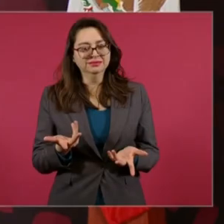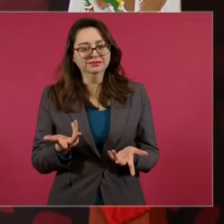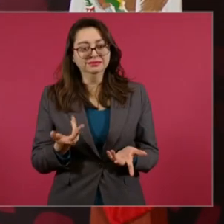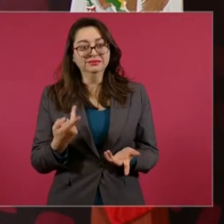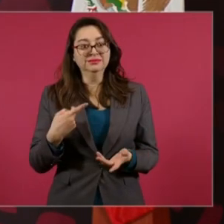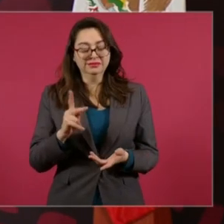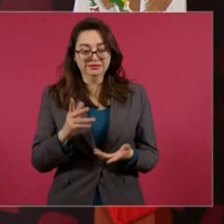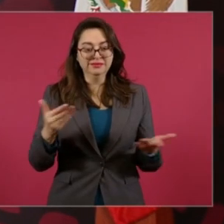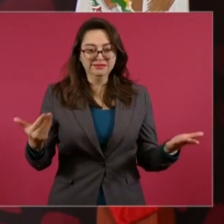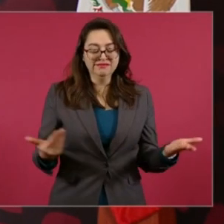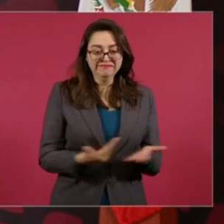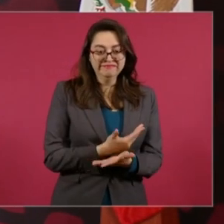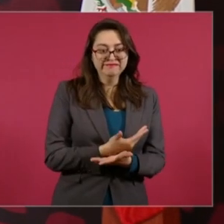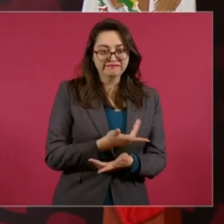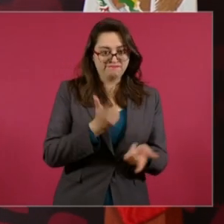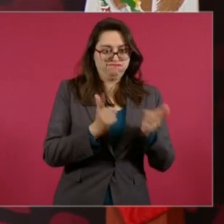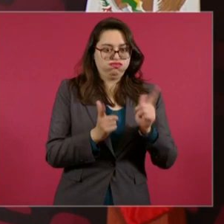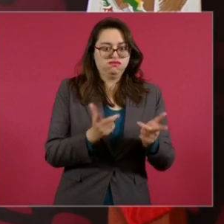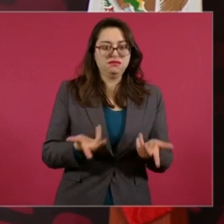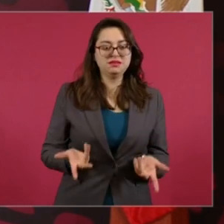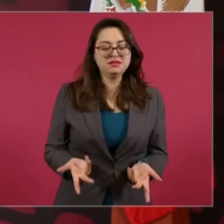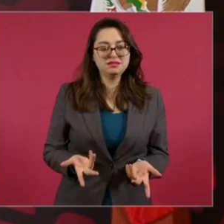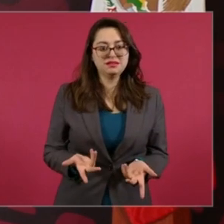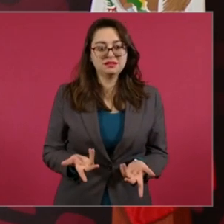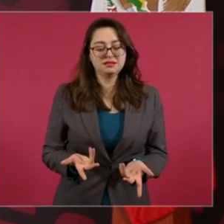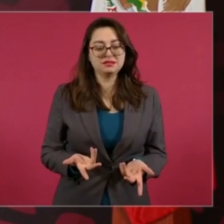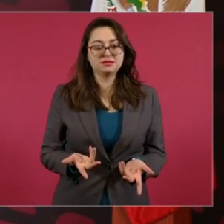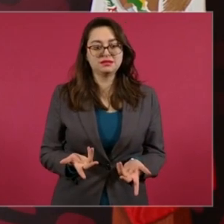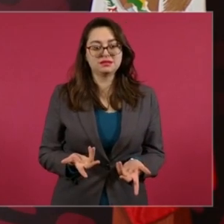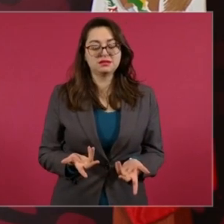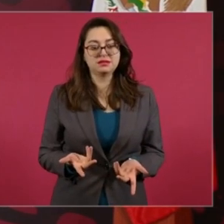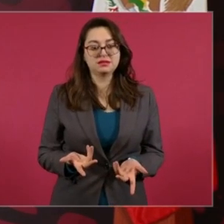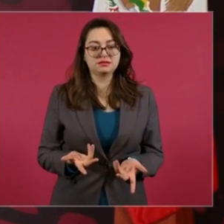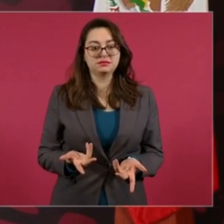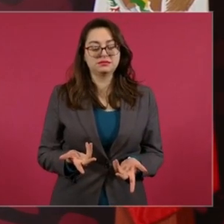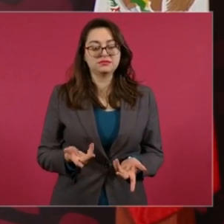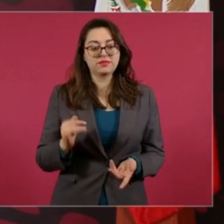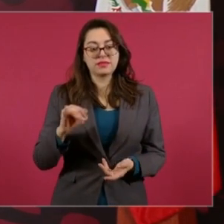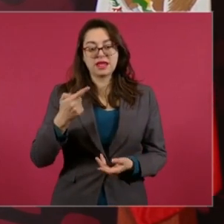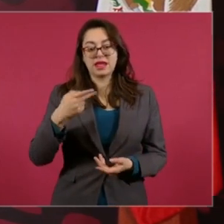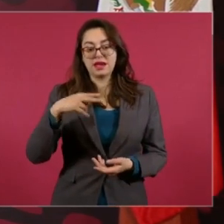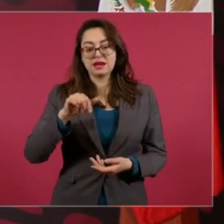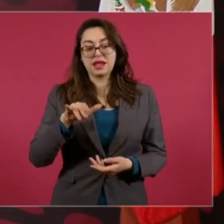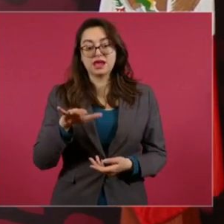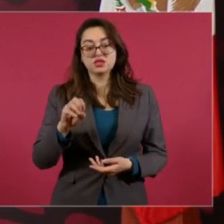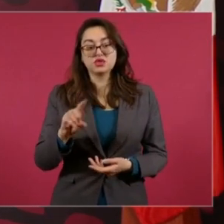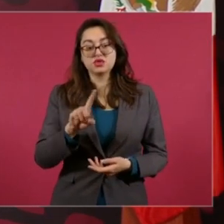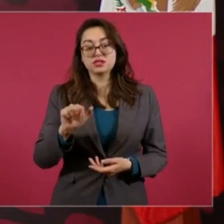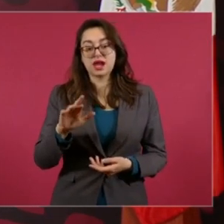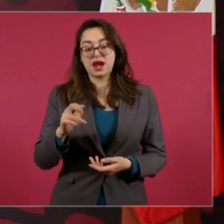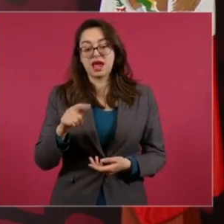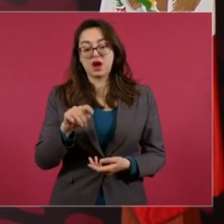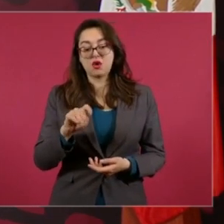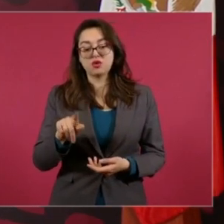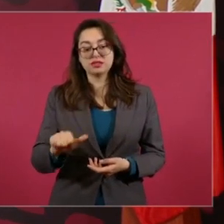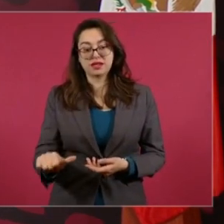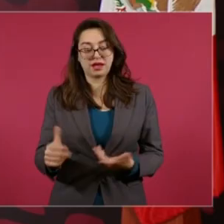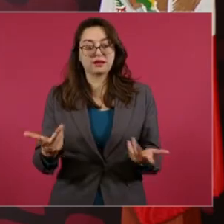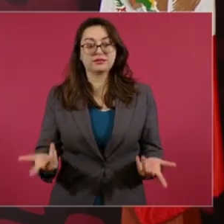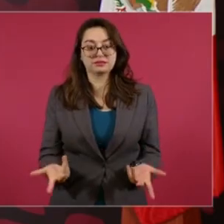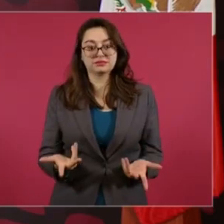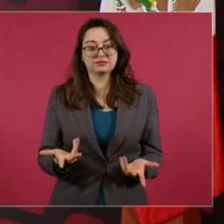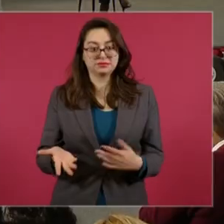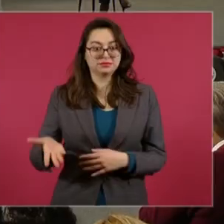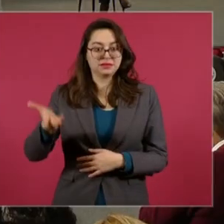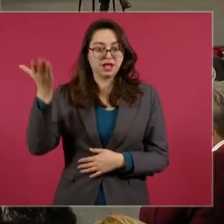pero él nació en Texas, Ignacio Zaragoza, pero Texas pertenecía a Coahuila.